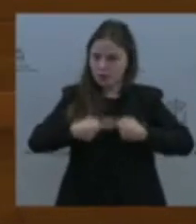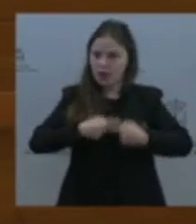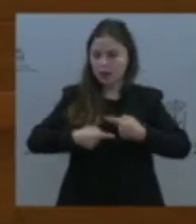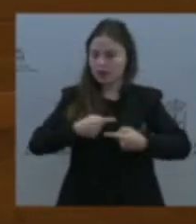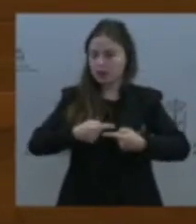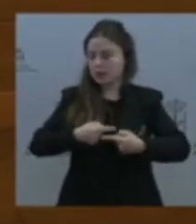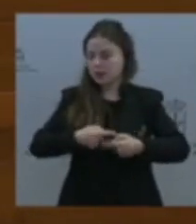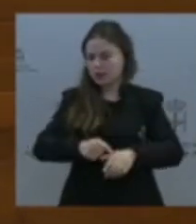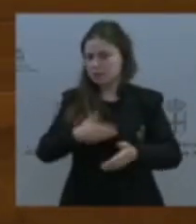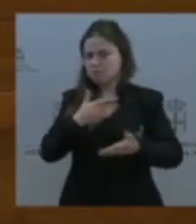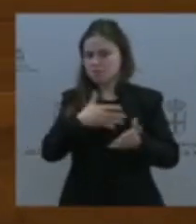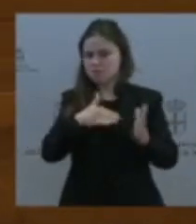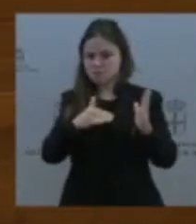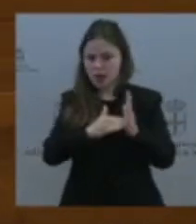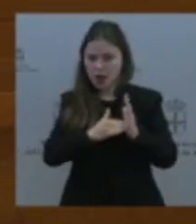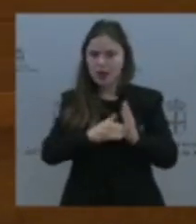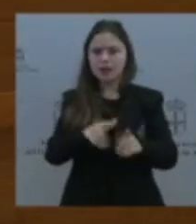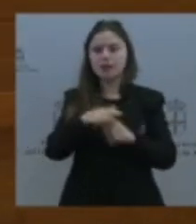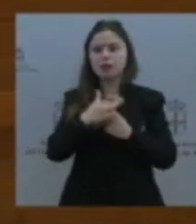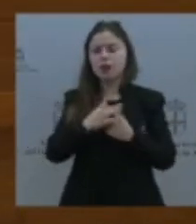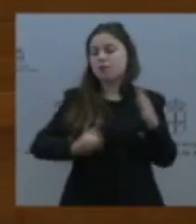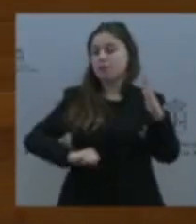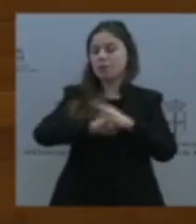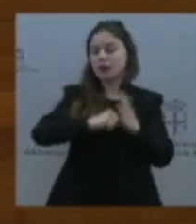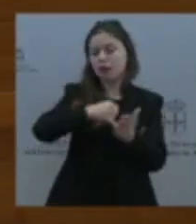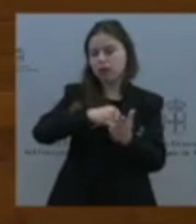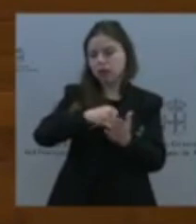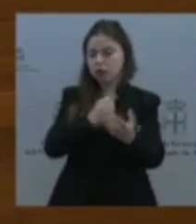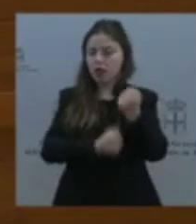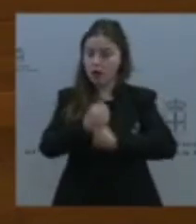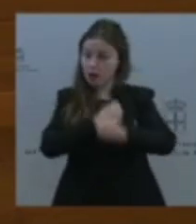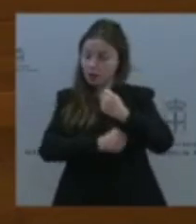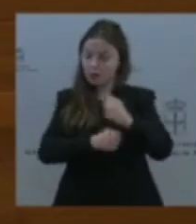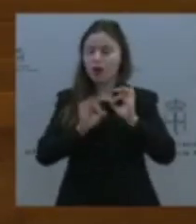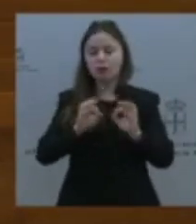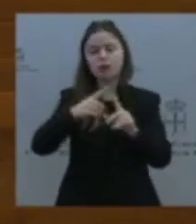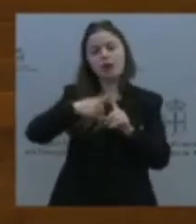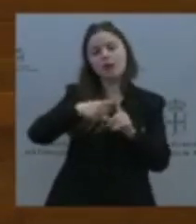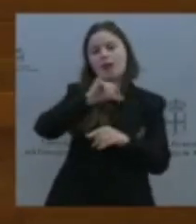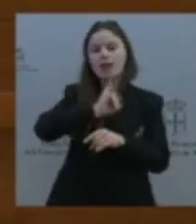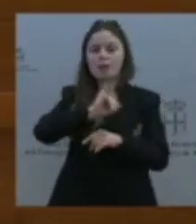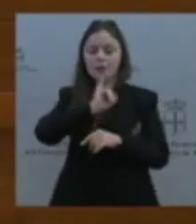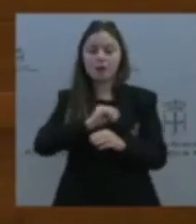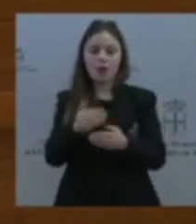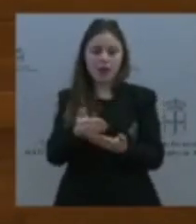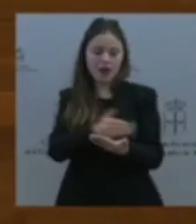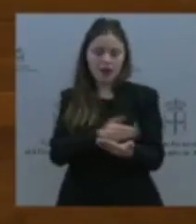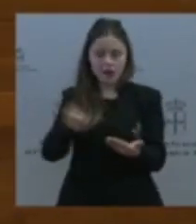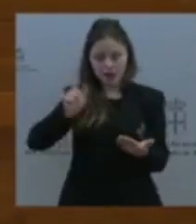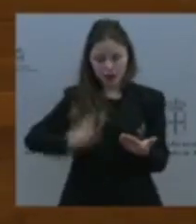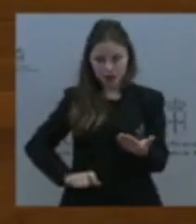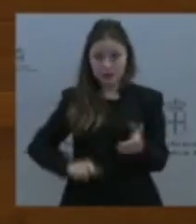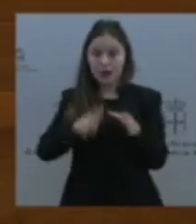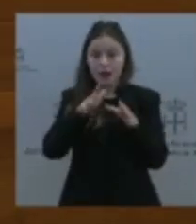máxima vulnerabilidad económica alcancen un nivel mínimo de renta. En este momento de excepcional